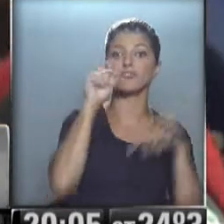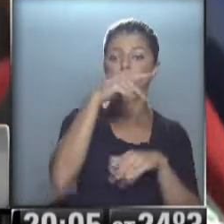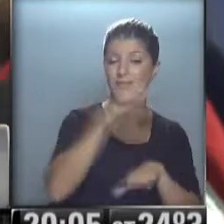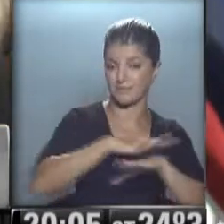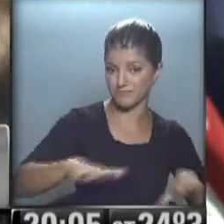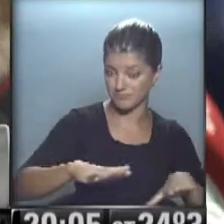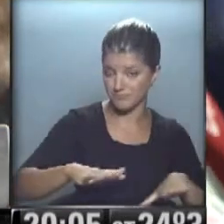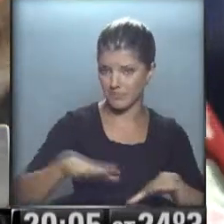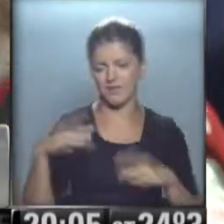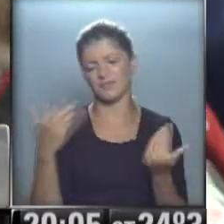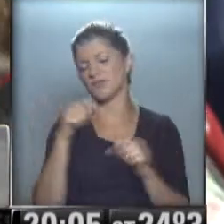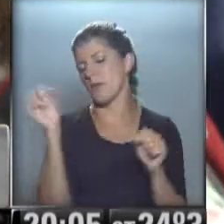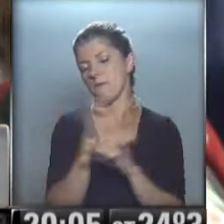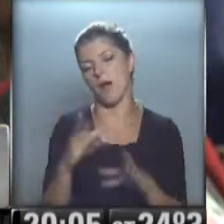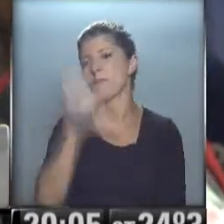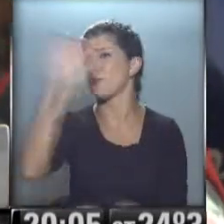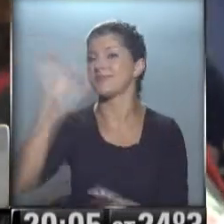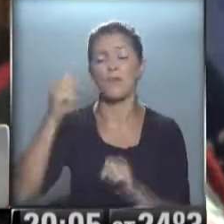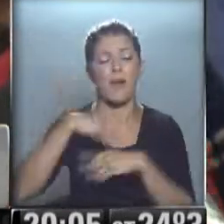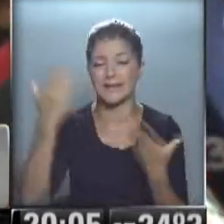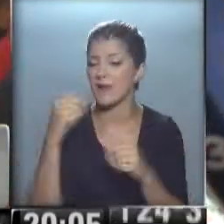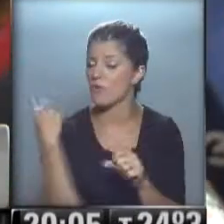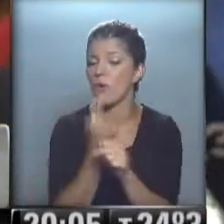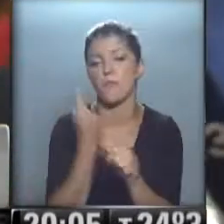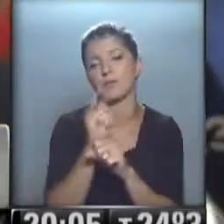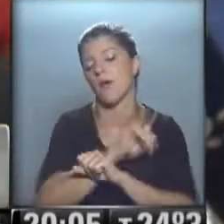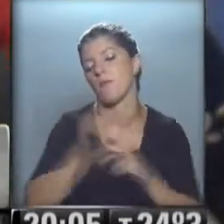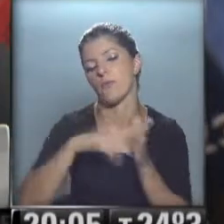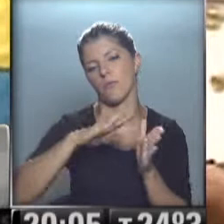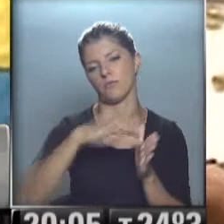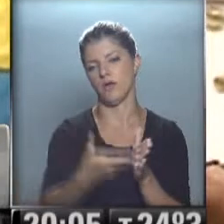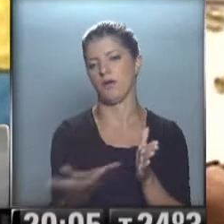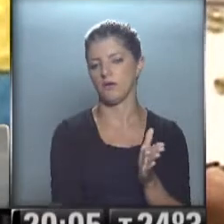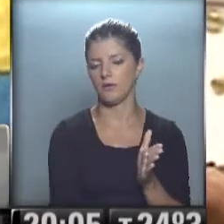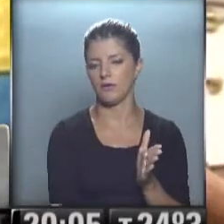no se puede, en ninguna provincia se puede sostener, tampoco en la provincia de Buenos Aires. Entonces,